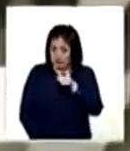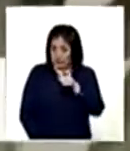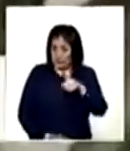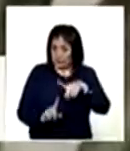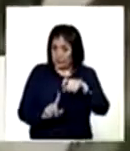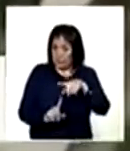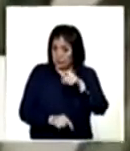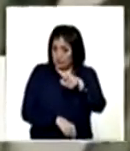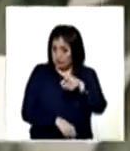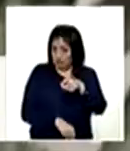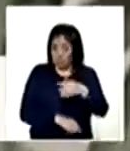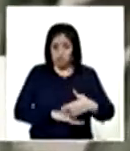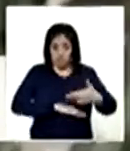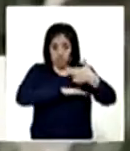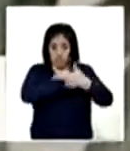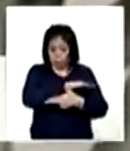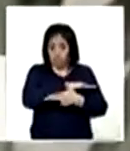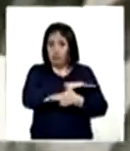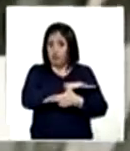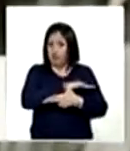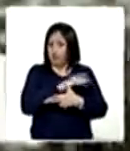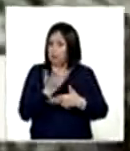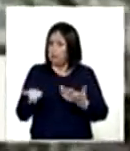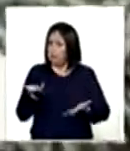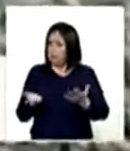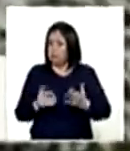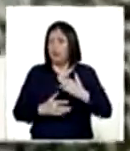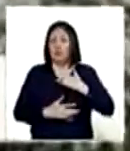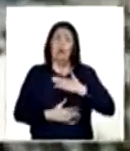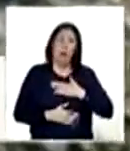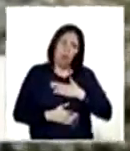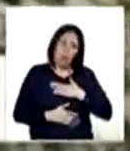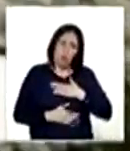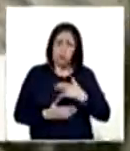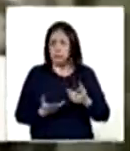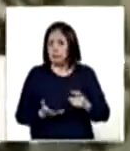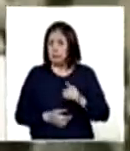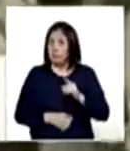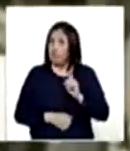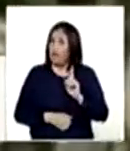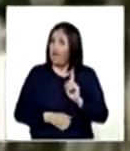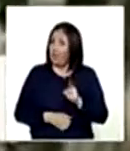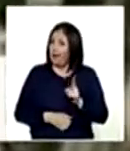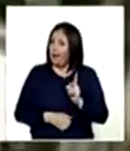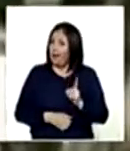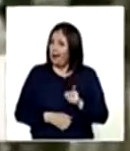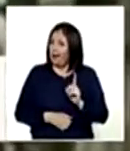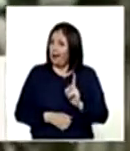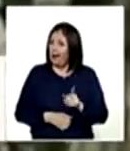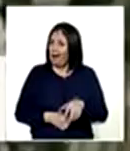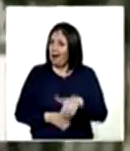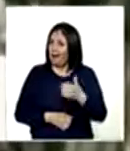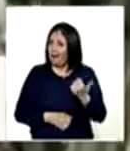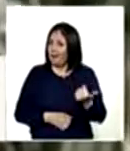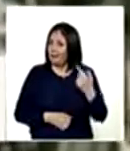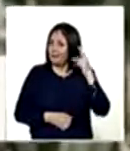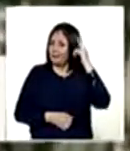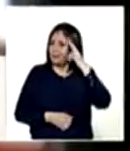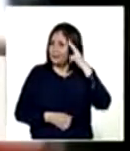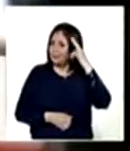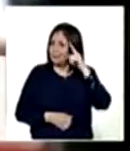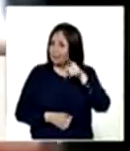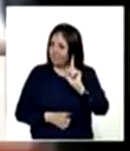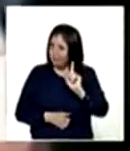Taxista estacionó su auto probablemente para descansar. Nada de malo tendría si no fuera porque otras eran sus